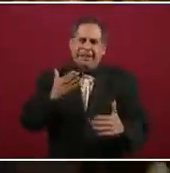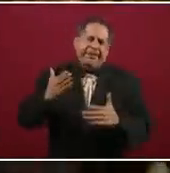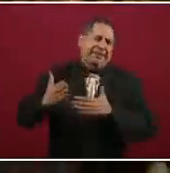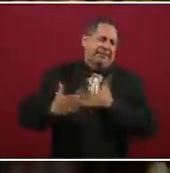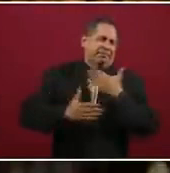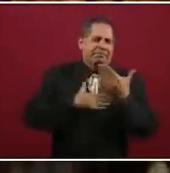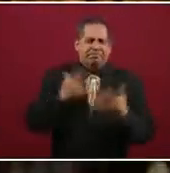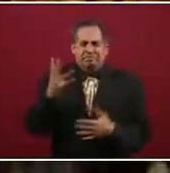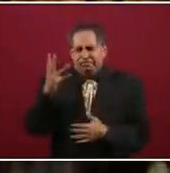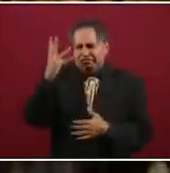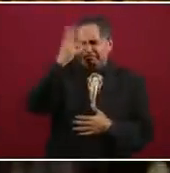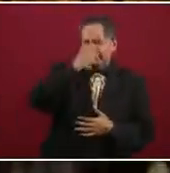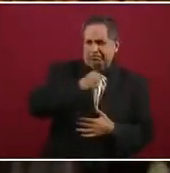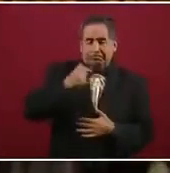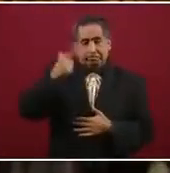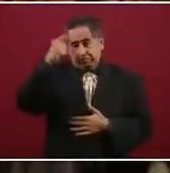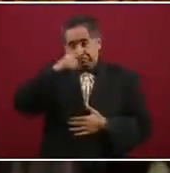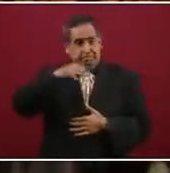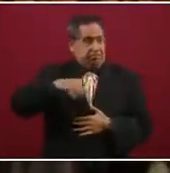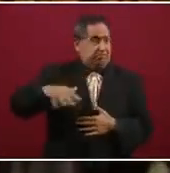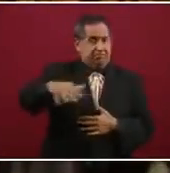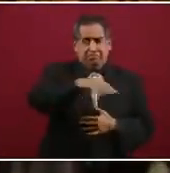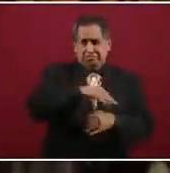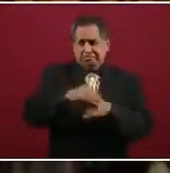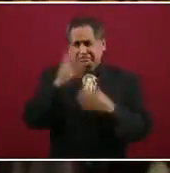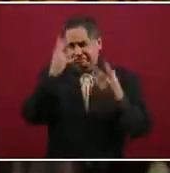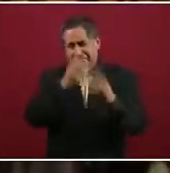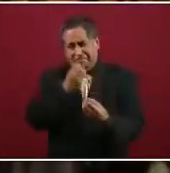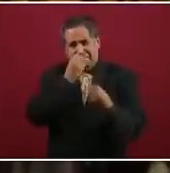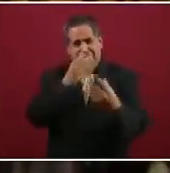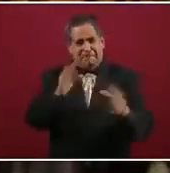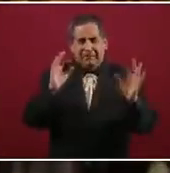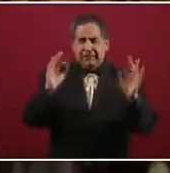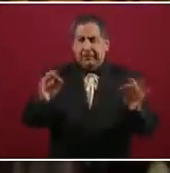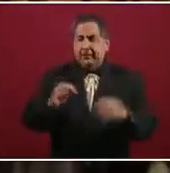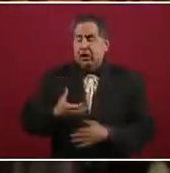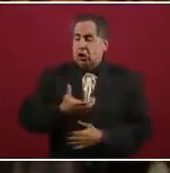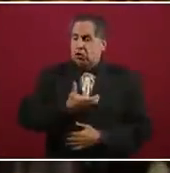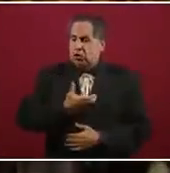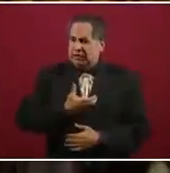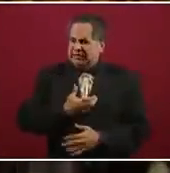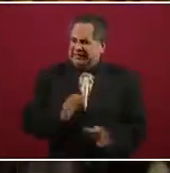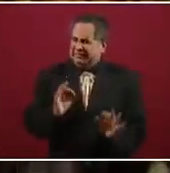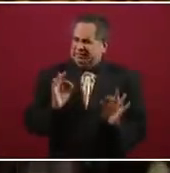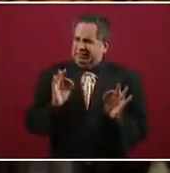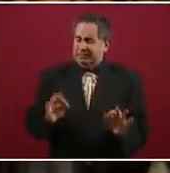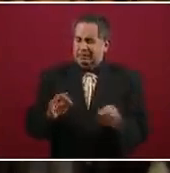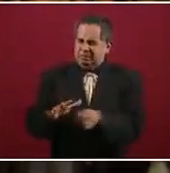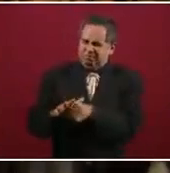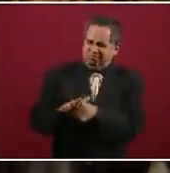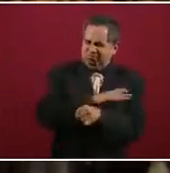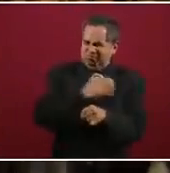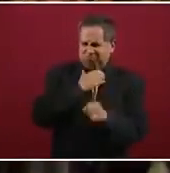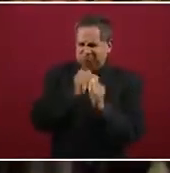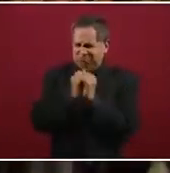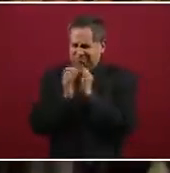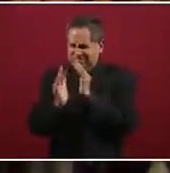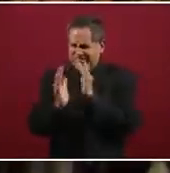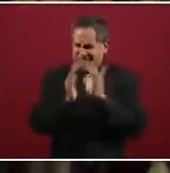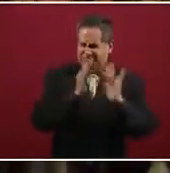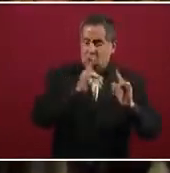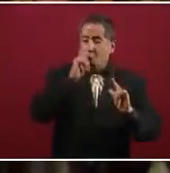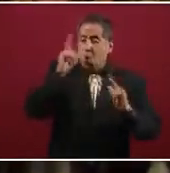disfrutando de una noche muy, pero muy plena en todos sentidos. El Zócalo, como ven ustedes, lleno y maravilloso,